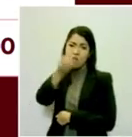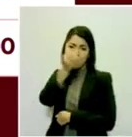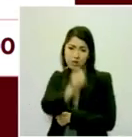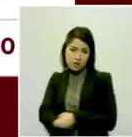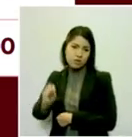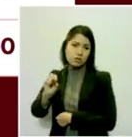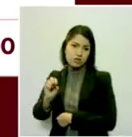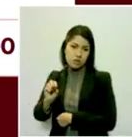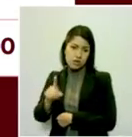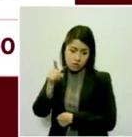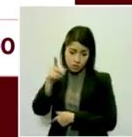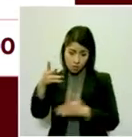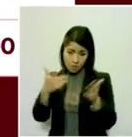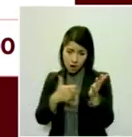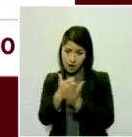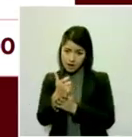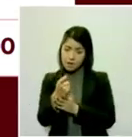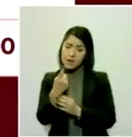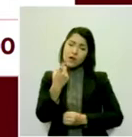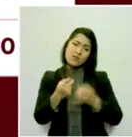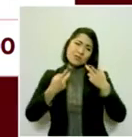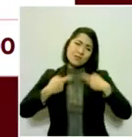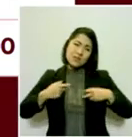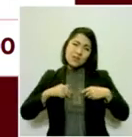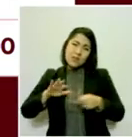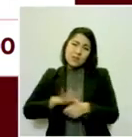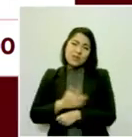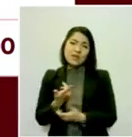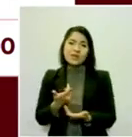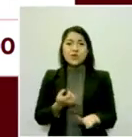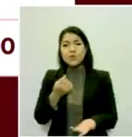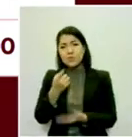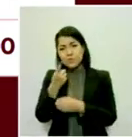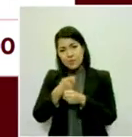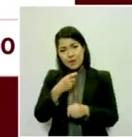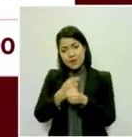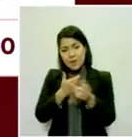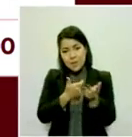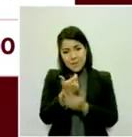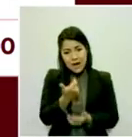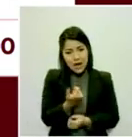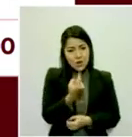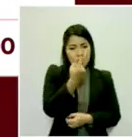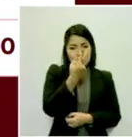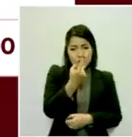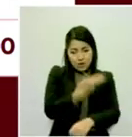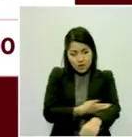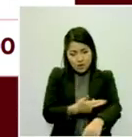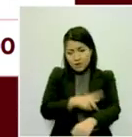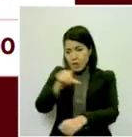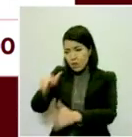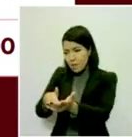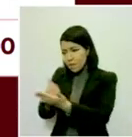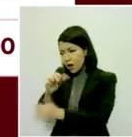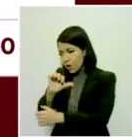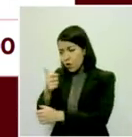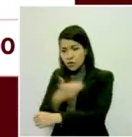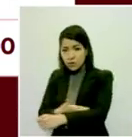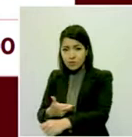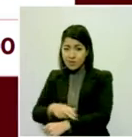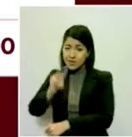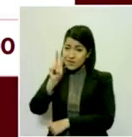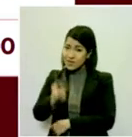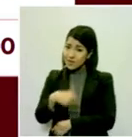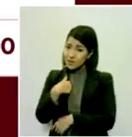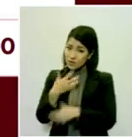manera, y muchos lo que dicen es que, bueno, por tema de economía pagan primero una cosa y posteriormente pagan la otra. La meta, aquí me quiero